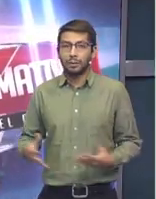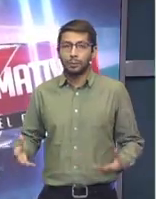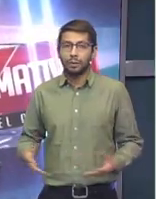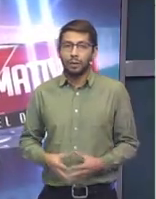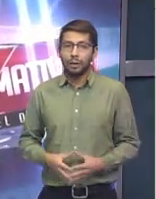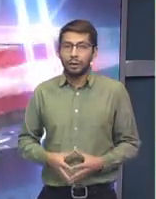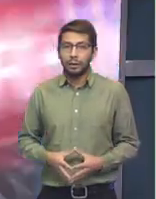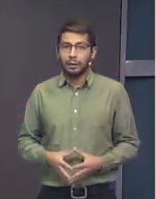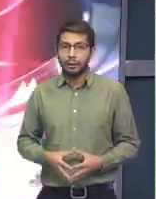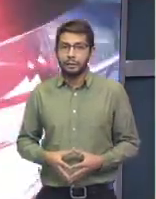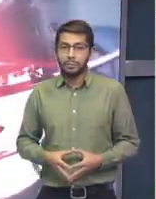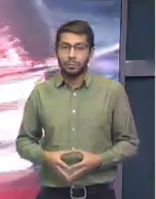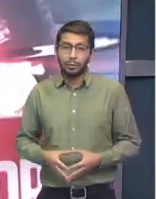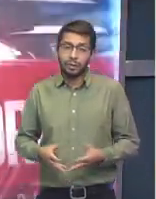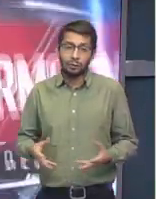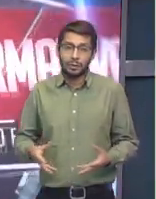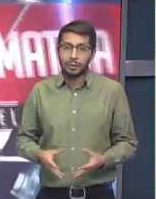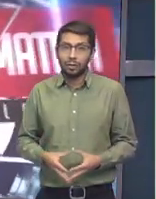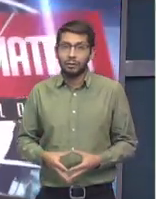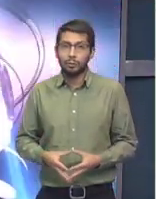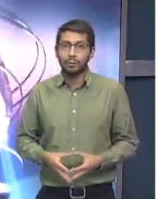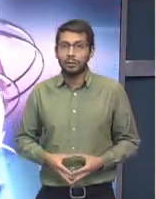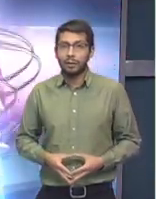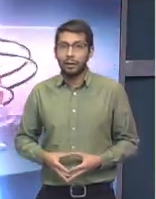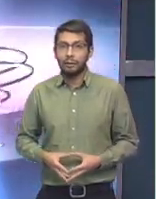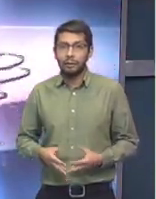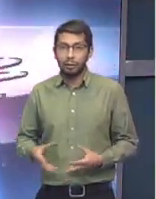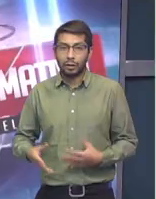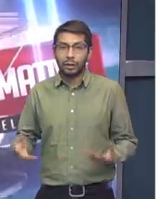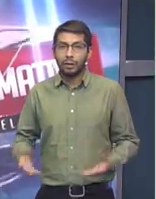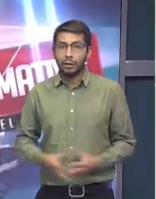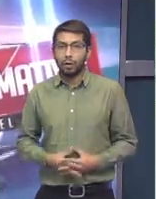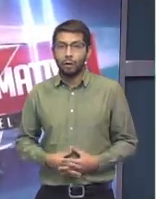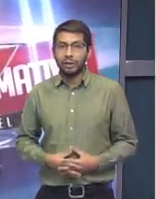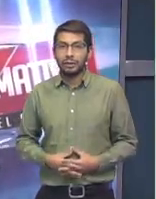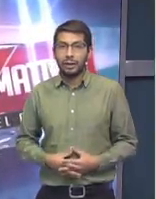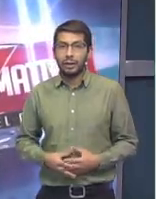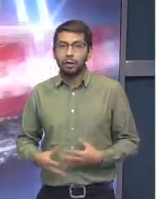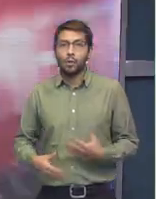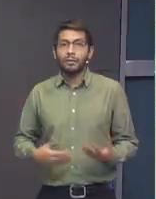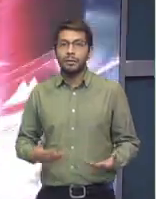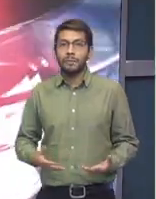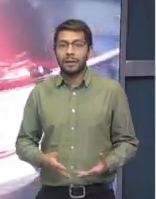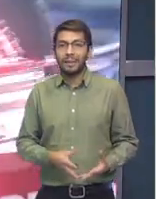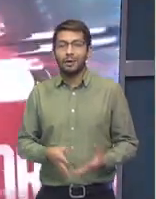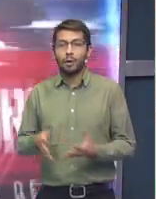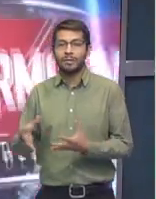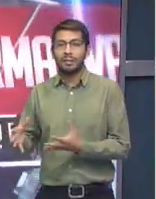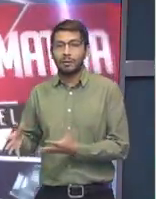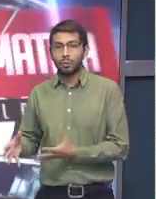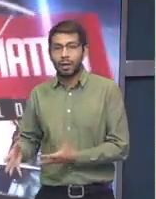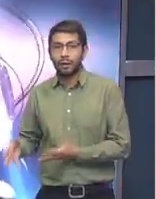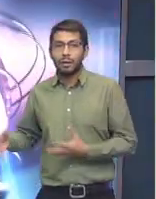casa por tener justamente alguna dificultad fisiológica o física. ¿Cómo hace para que lo